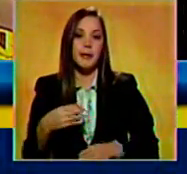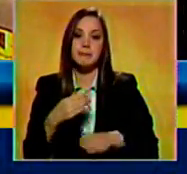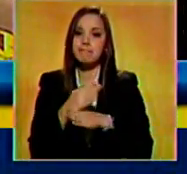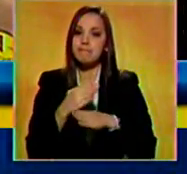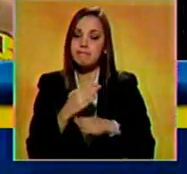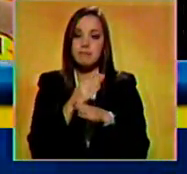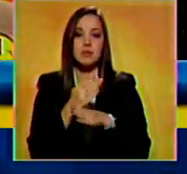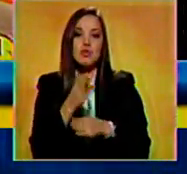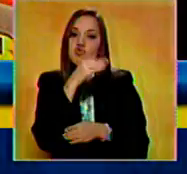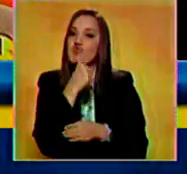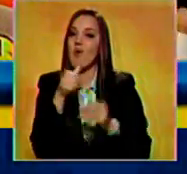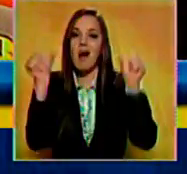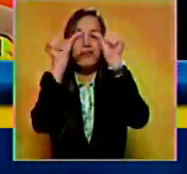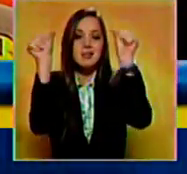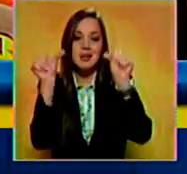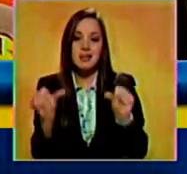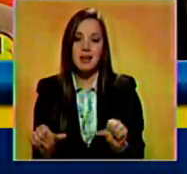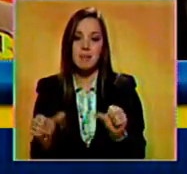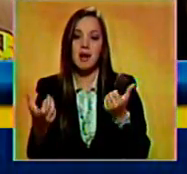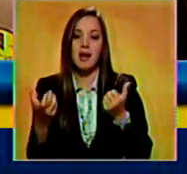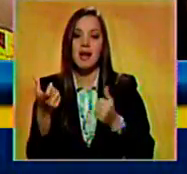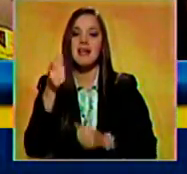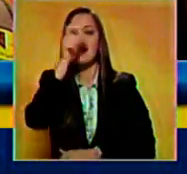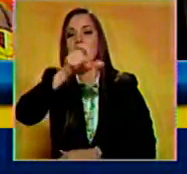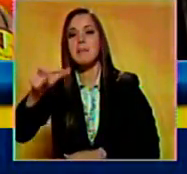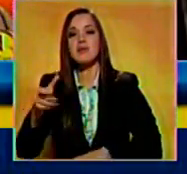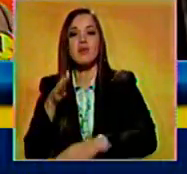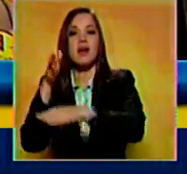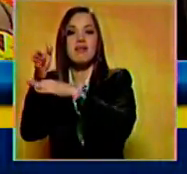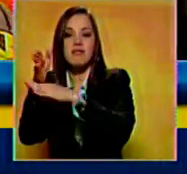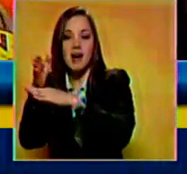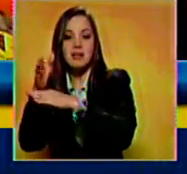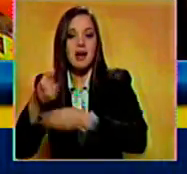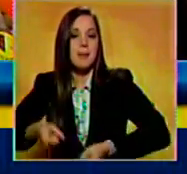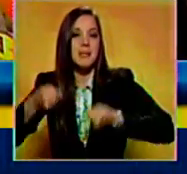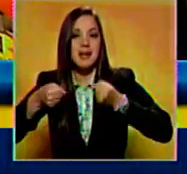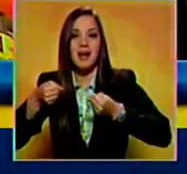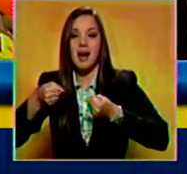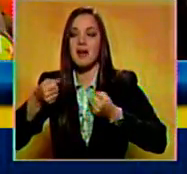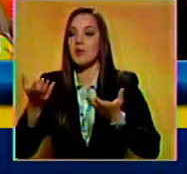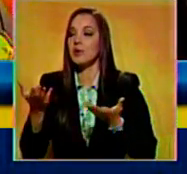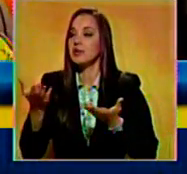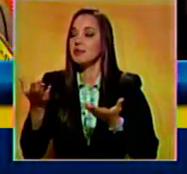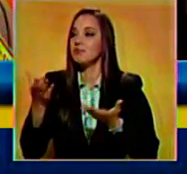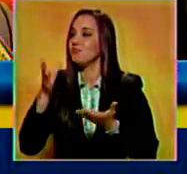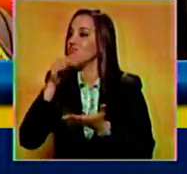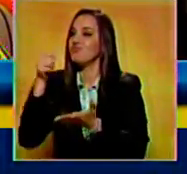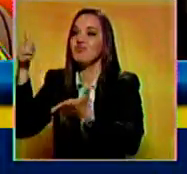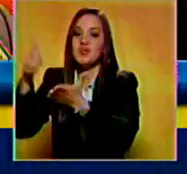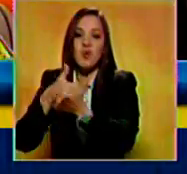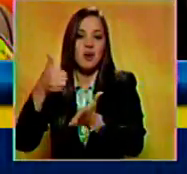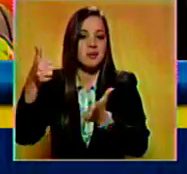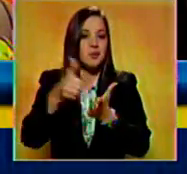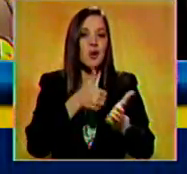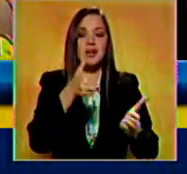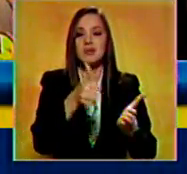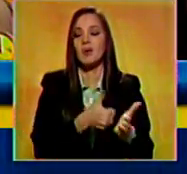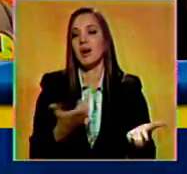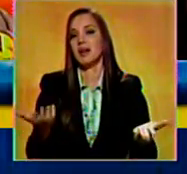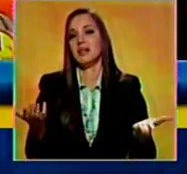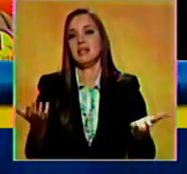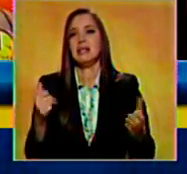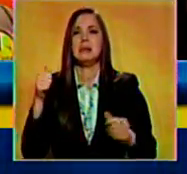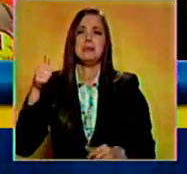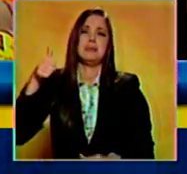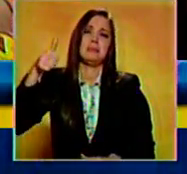no existe ningún sistema donde la gente vaya a los anaqueles y los anaqueles estén vacíos sostenidamente en el tiempo. Eso no